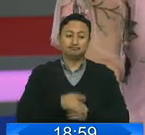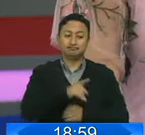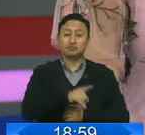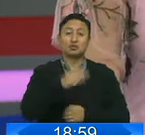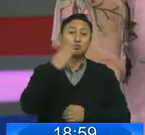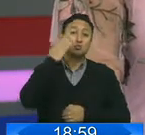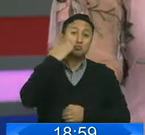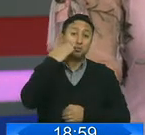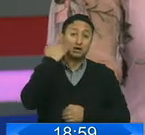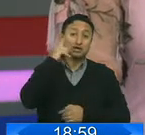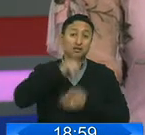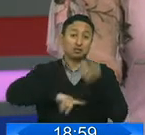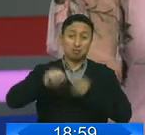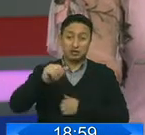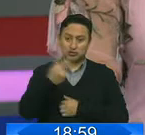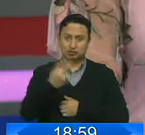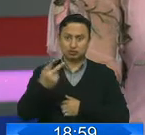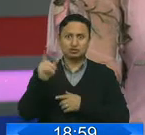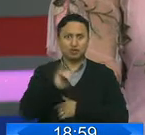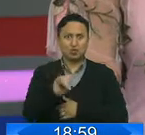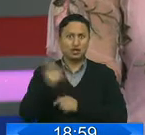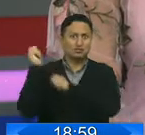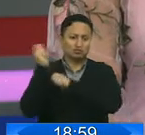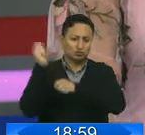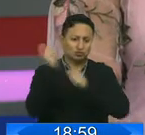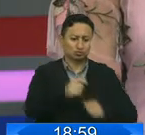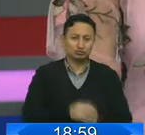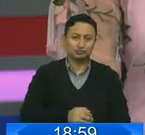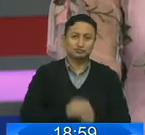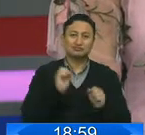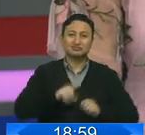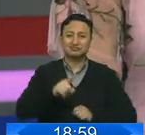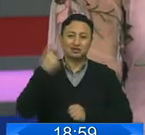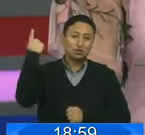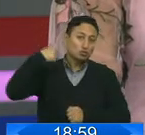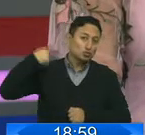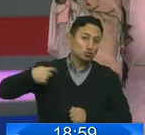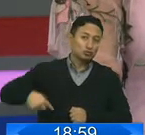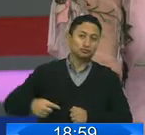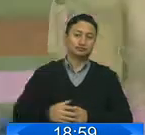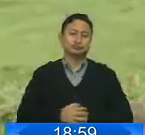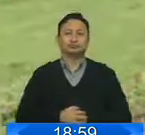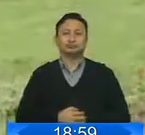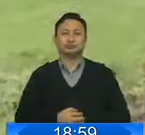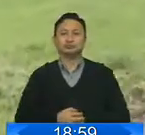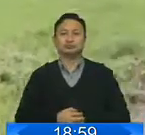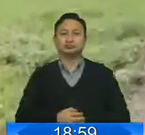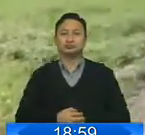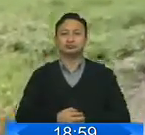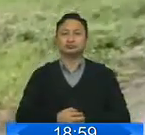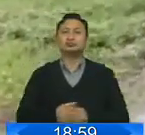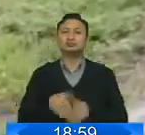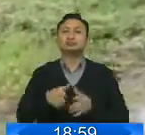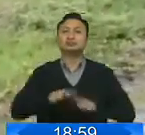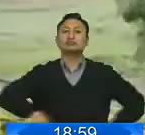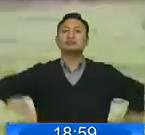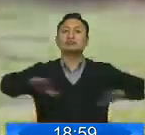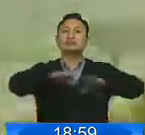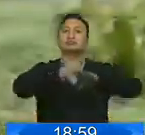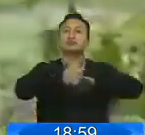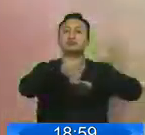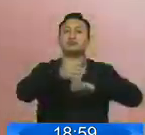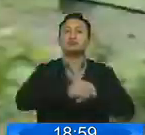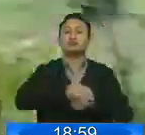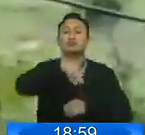también fueron víctimas de la violenta agresión. Presentaban varios cortes. Sucedió en una zona rural del cantón Huizne,